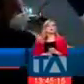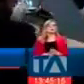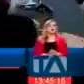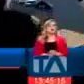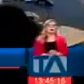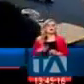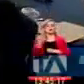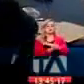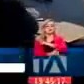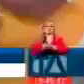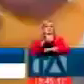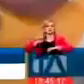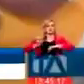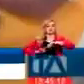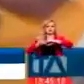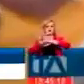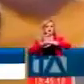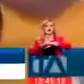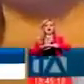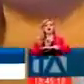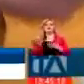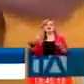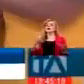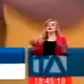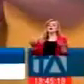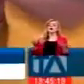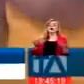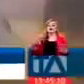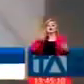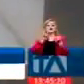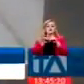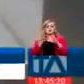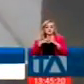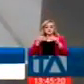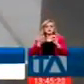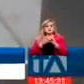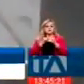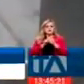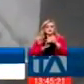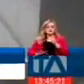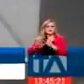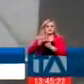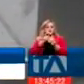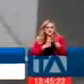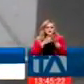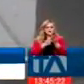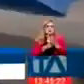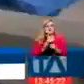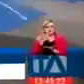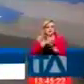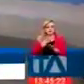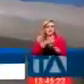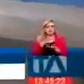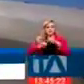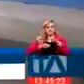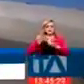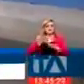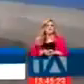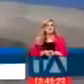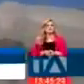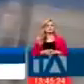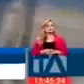Los dos países, China y Ecuador, buscan una solución para superar el problema generado a todo el sector camaronero tras la suspensión de exportaciones